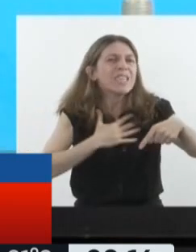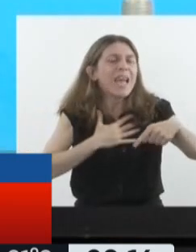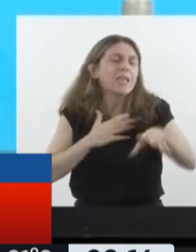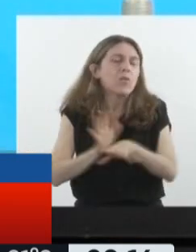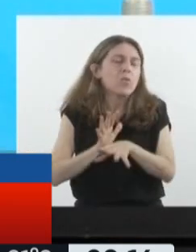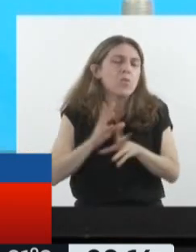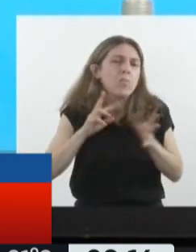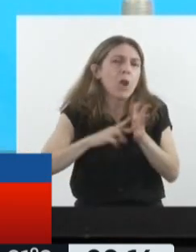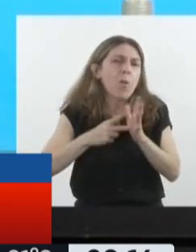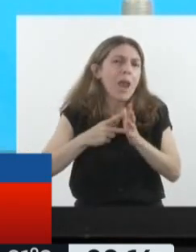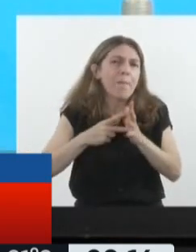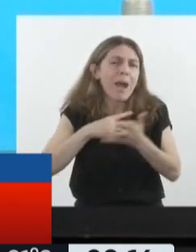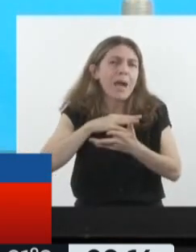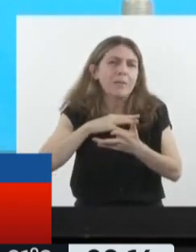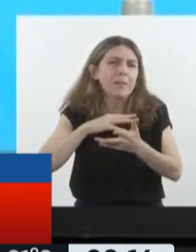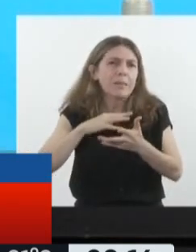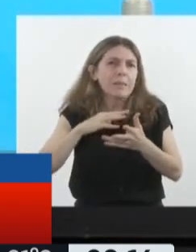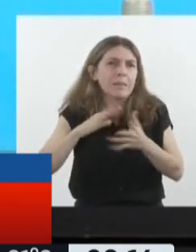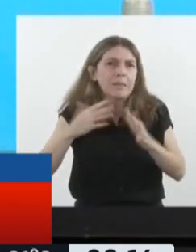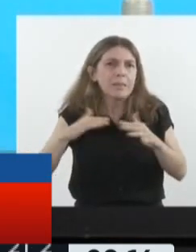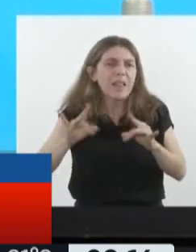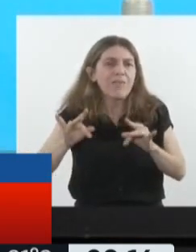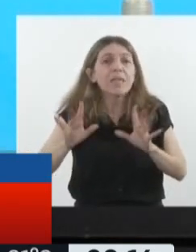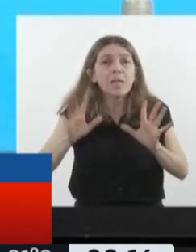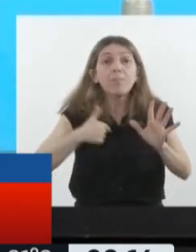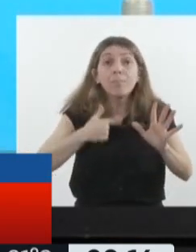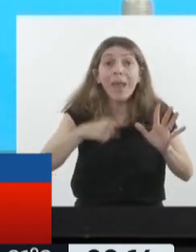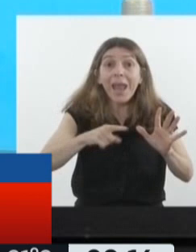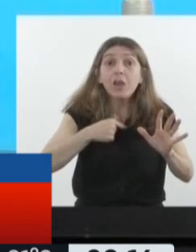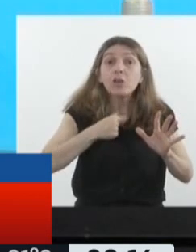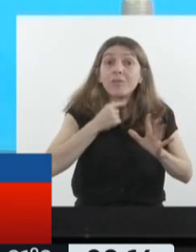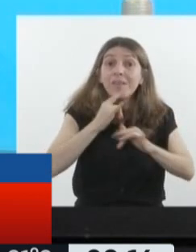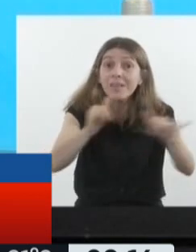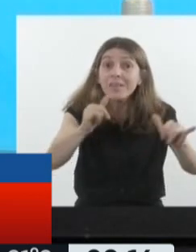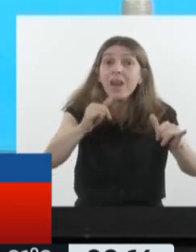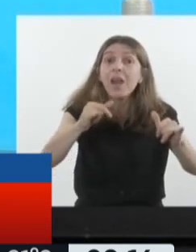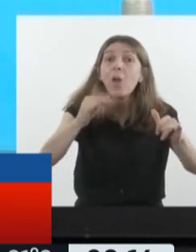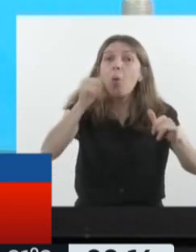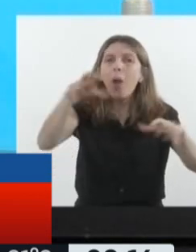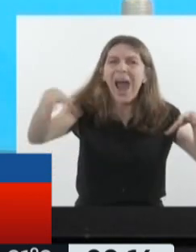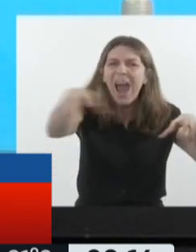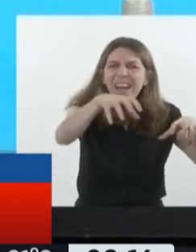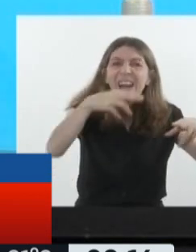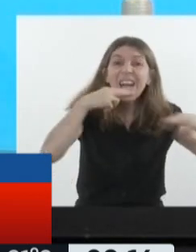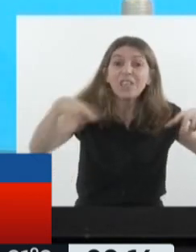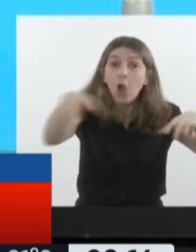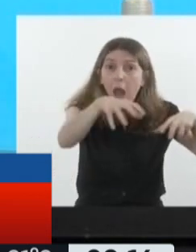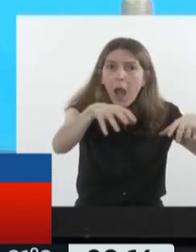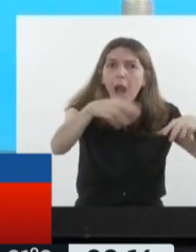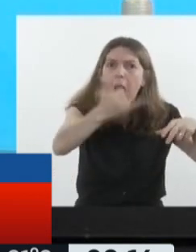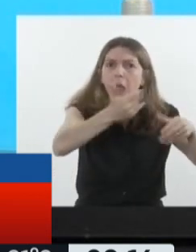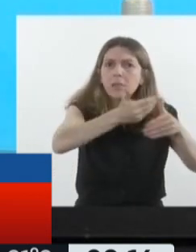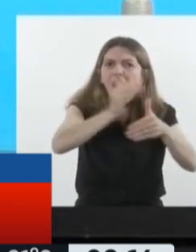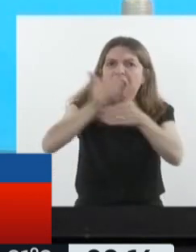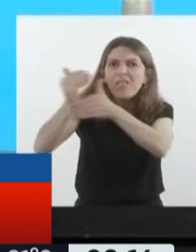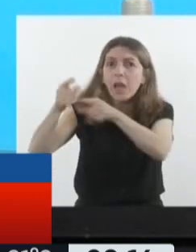afectados, pero yo quiero recordarles que todos esos bares y todos esos restaurantes que hoy siguen vivos, el año